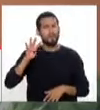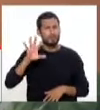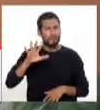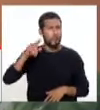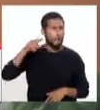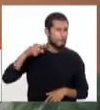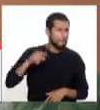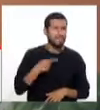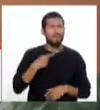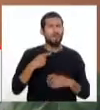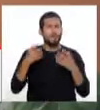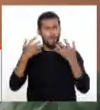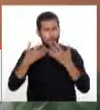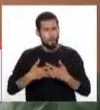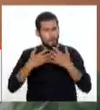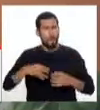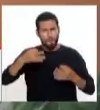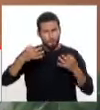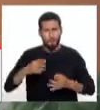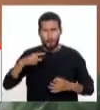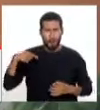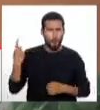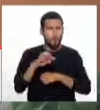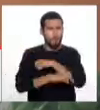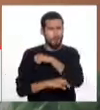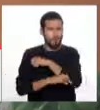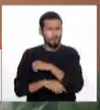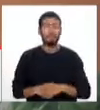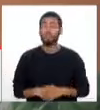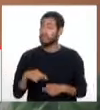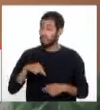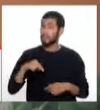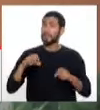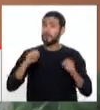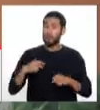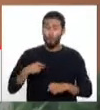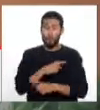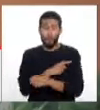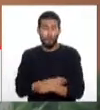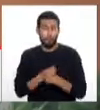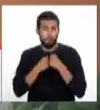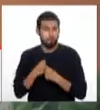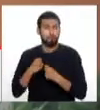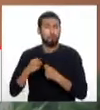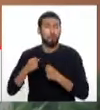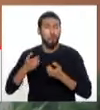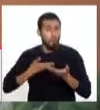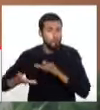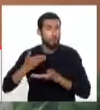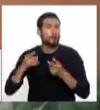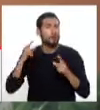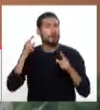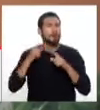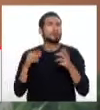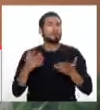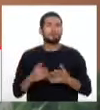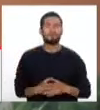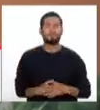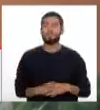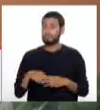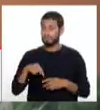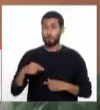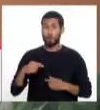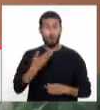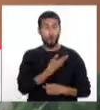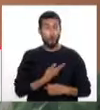país. Asimismo, venimos trabajando en las medidas de compunche productivo en el marco del cual